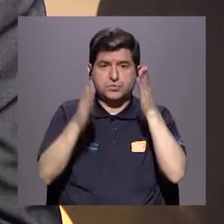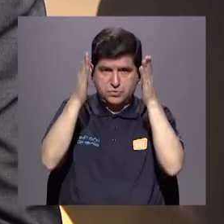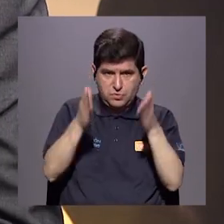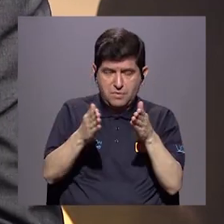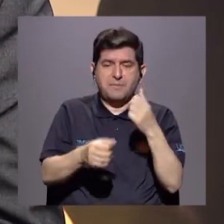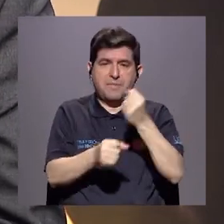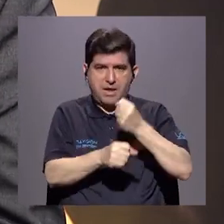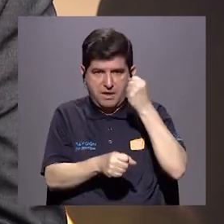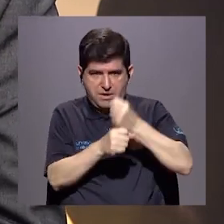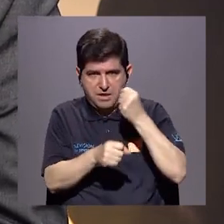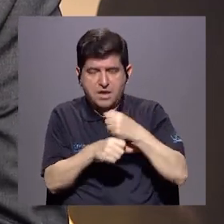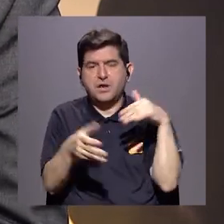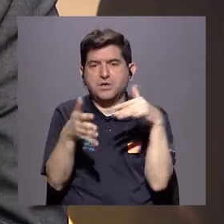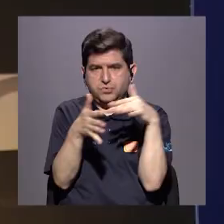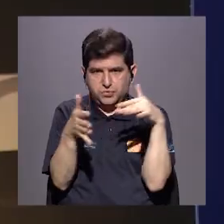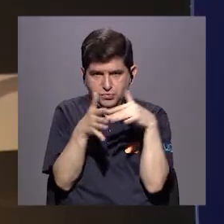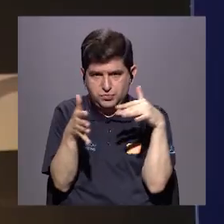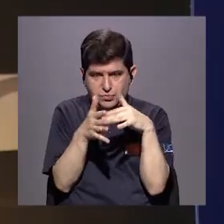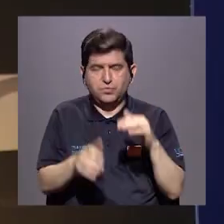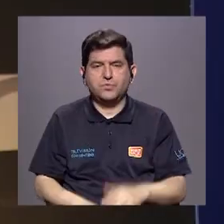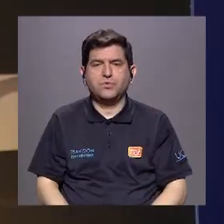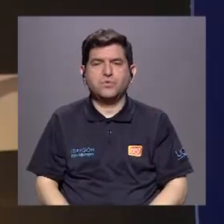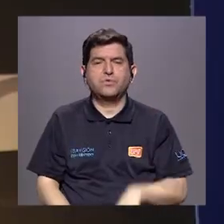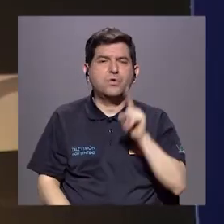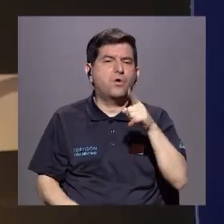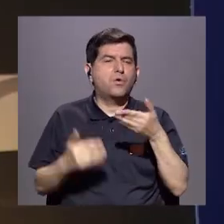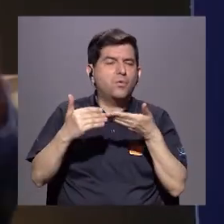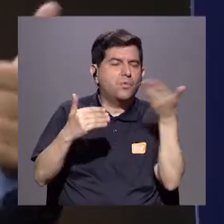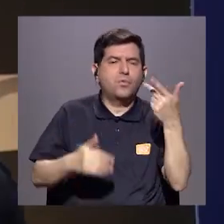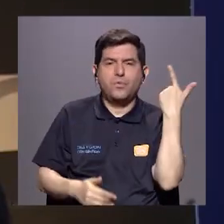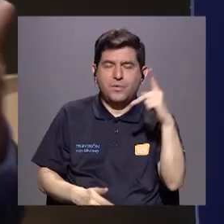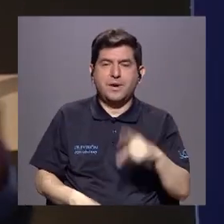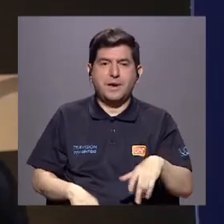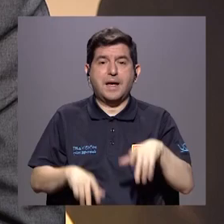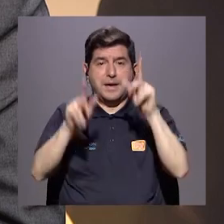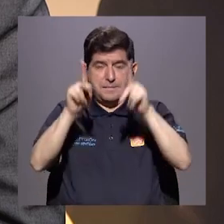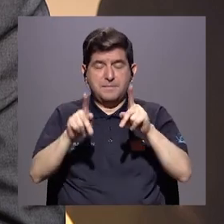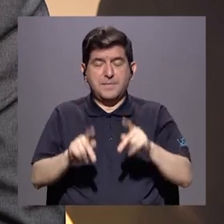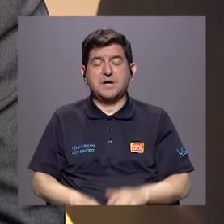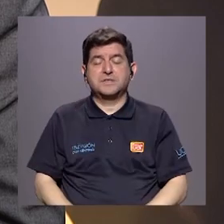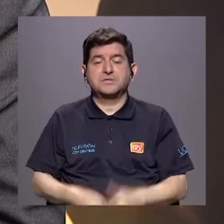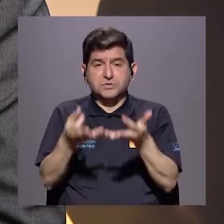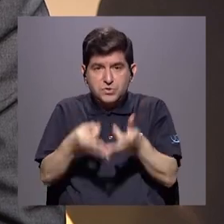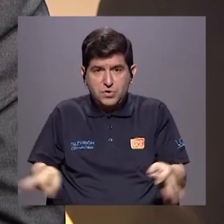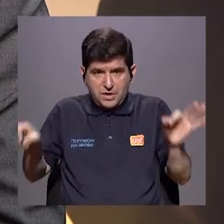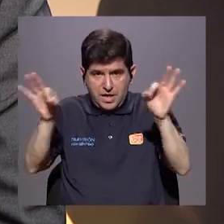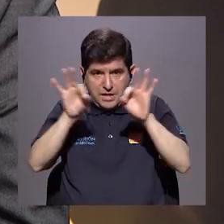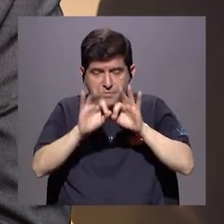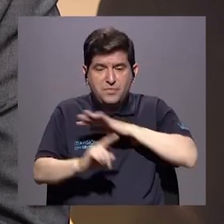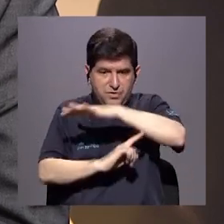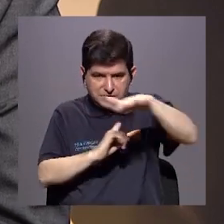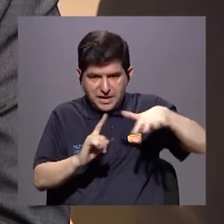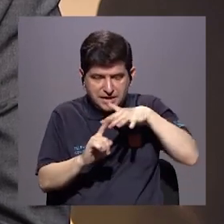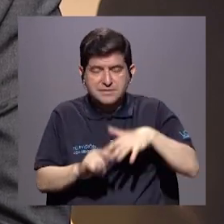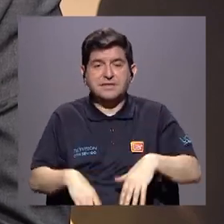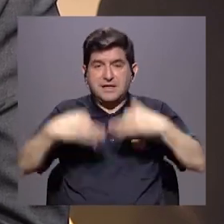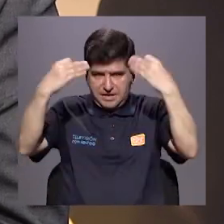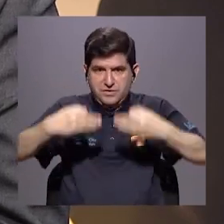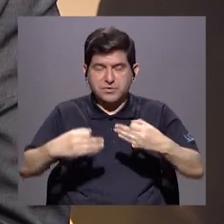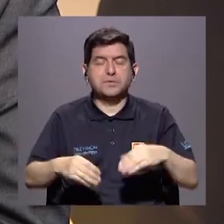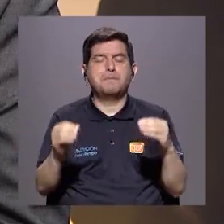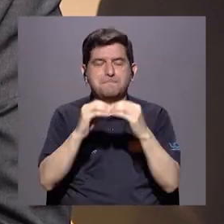compañeras de trabajo de estudio pero es un factor de riesgo puede ser tener una persona significativa que tomo es así es exactamente y más si es